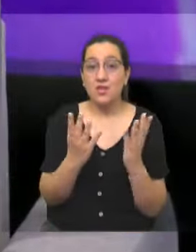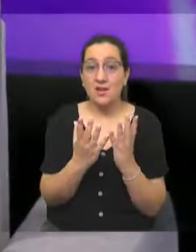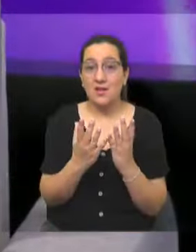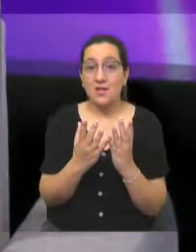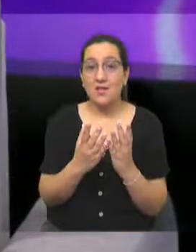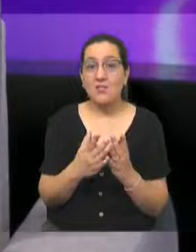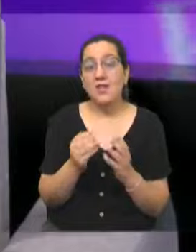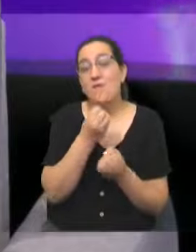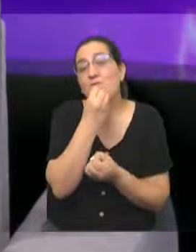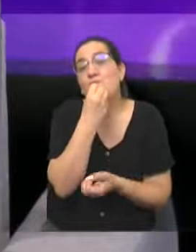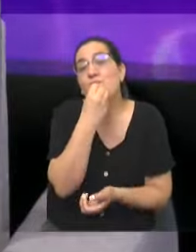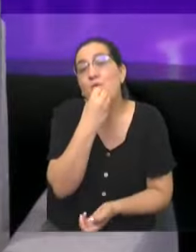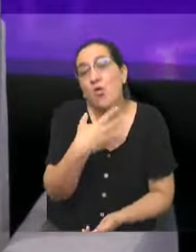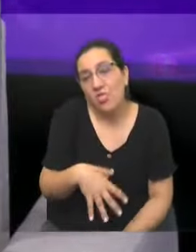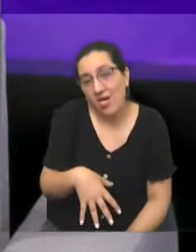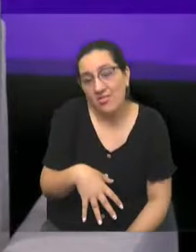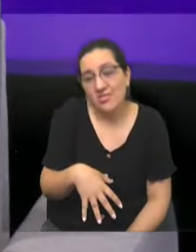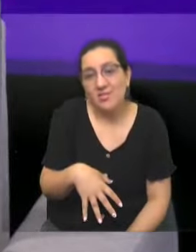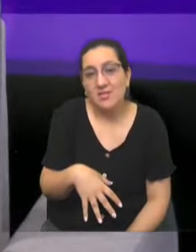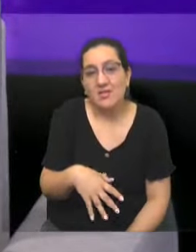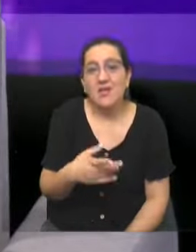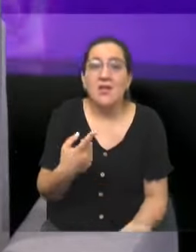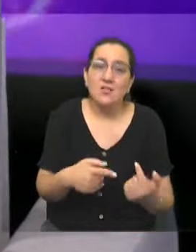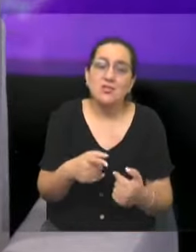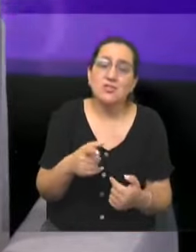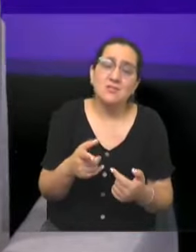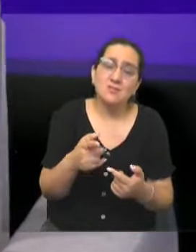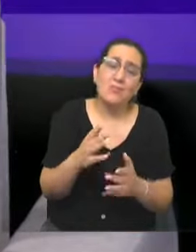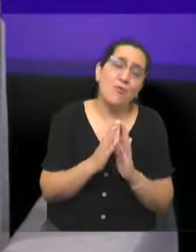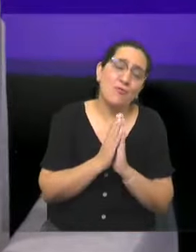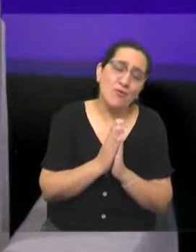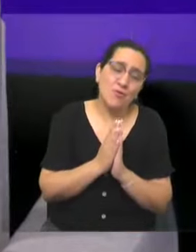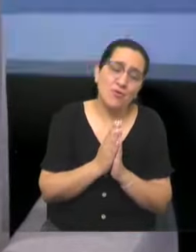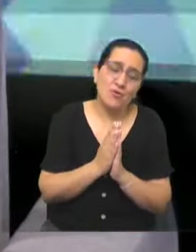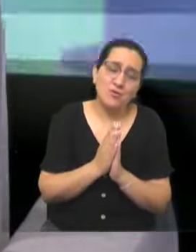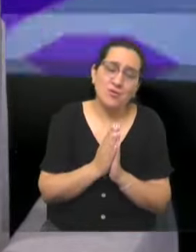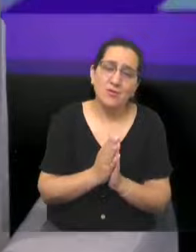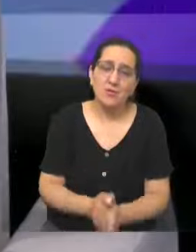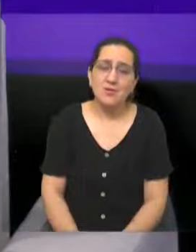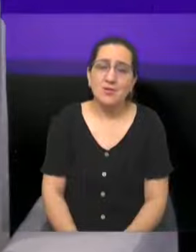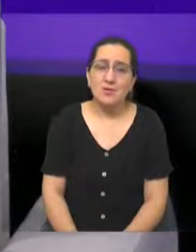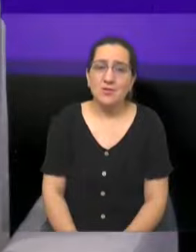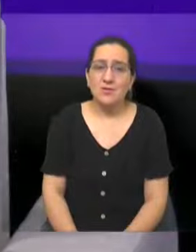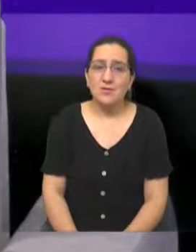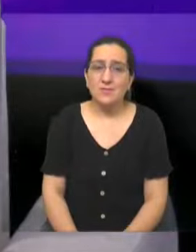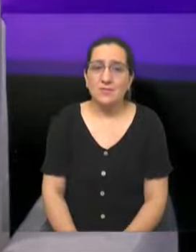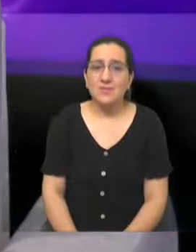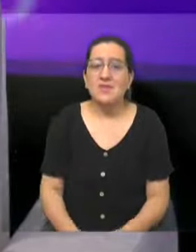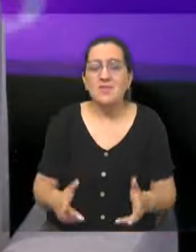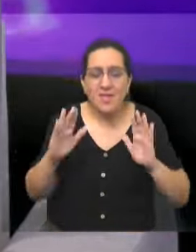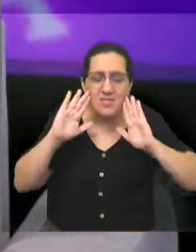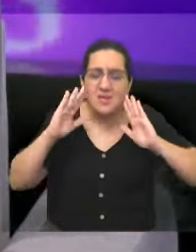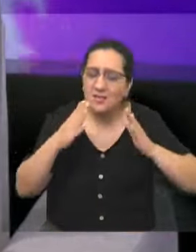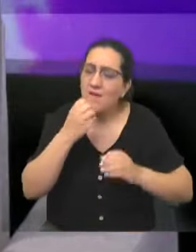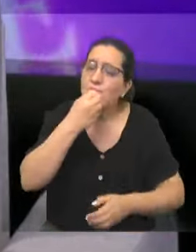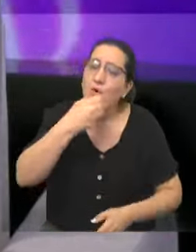la Bondad. Así que Mabel, sácate el balde. Horacio, salí de ese lugar oscuro donde estás parado en el día de hoy y dedícate a la